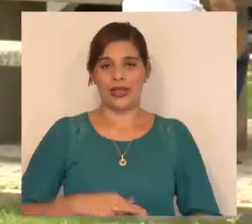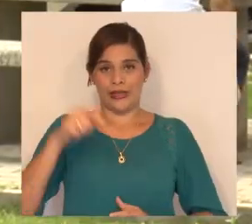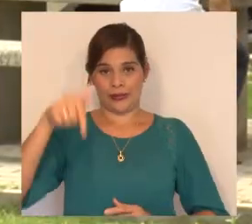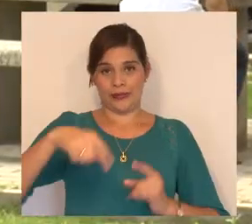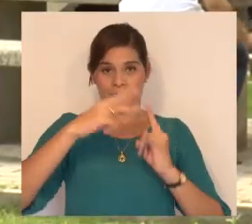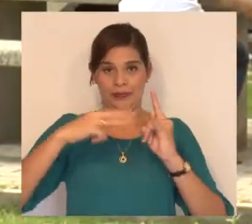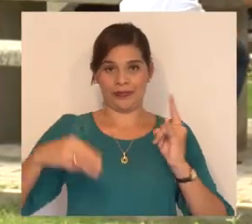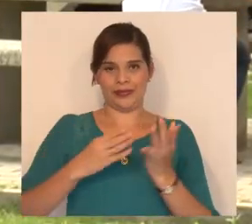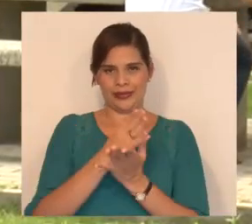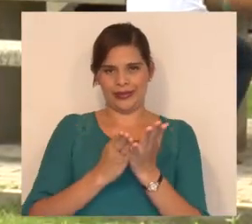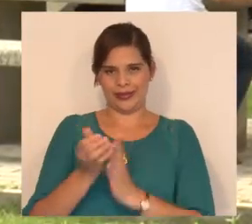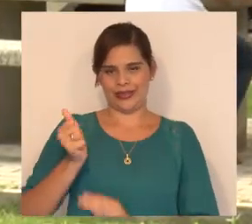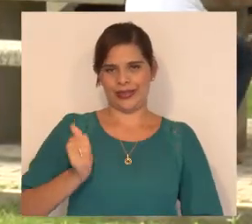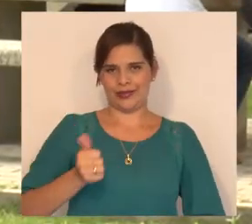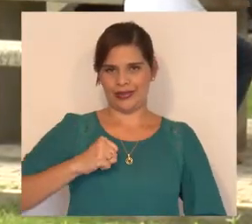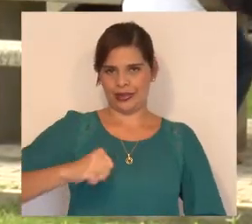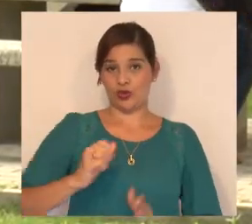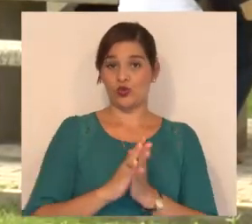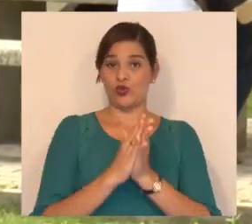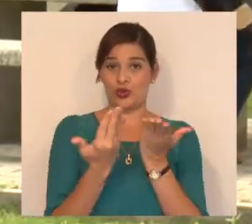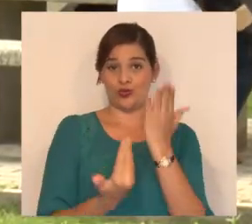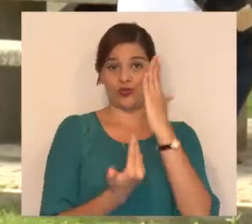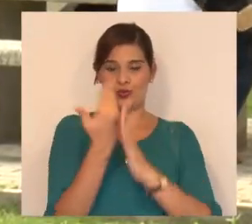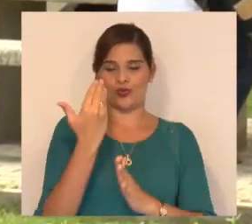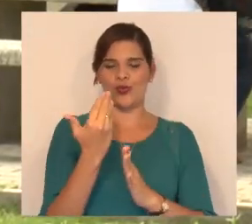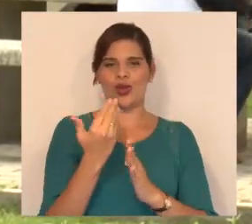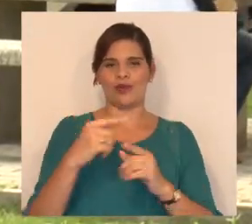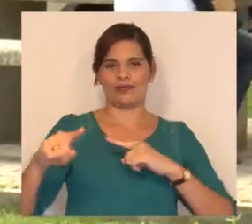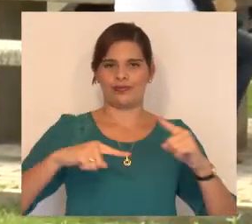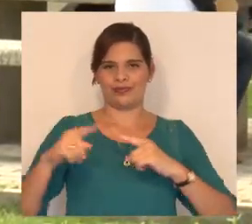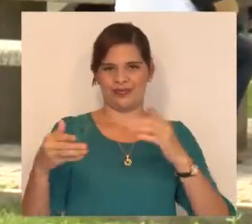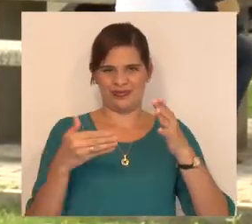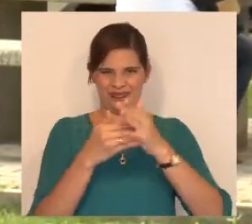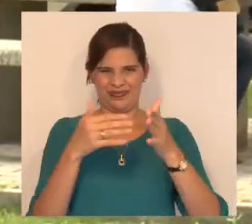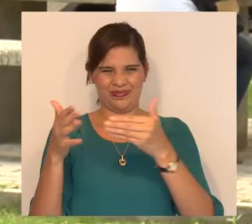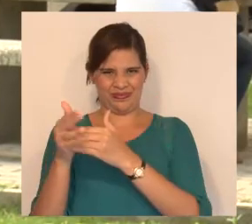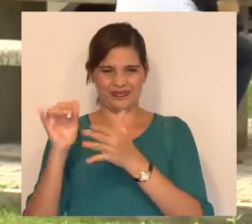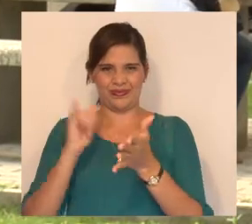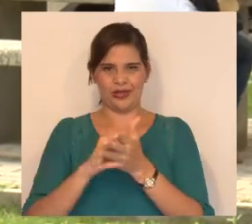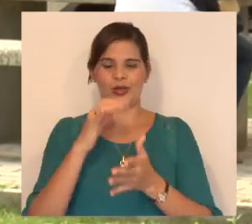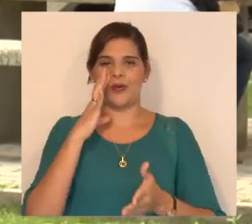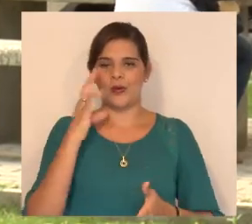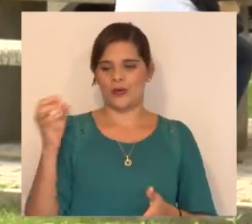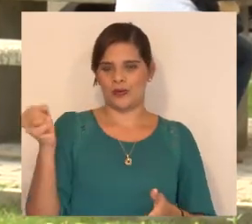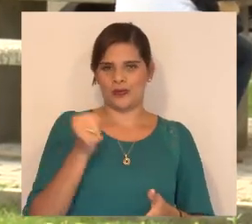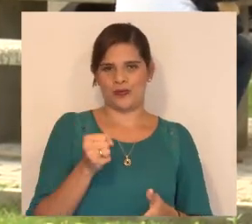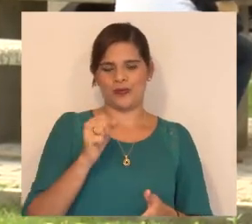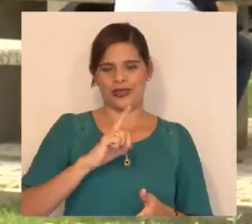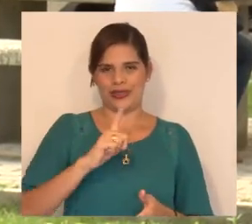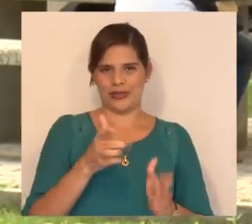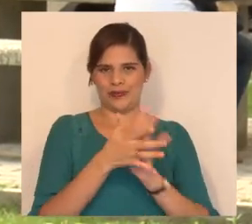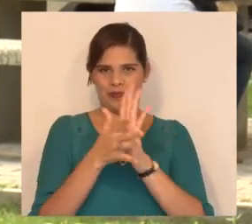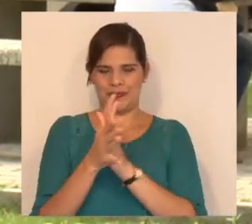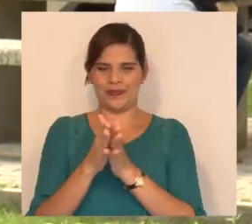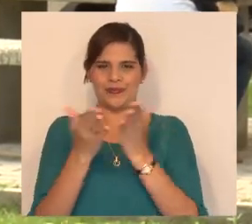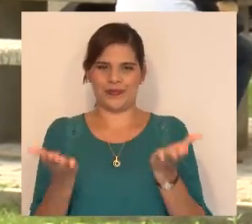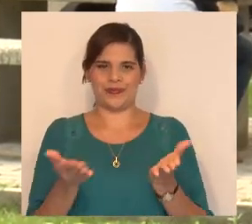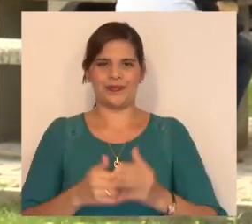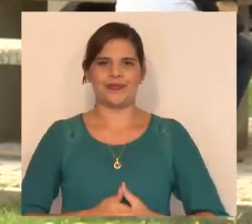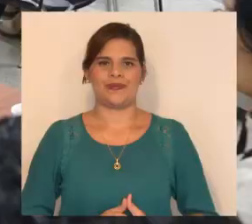El programa de Derecho de la Universidad del Magdalena presentó al público el libro Medios de Control en el Código de Procedimiento Administrativo y de la